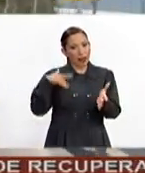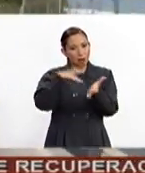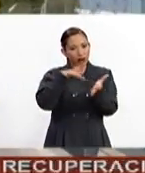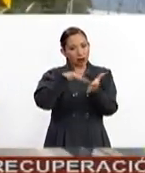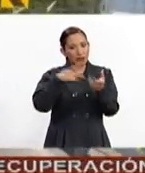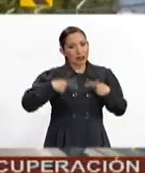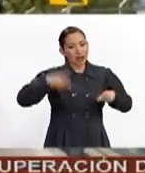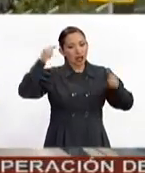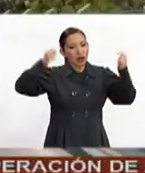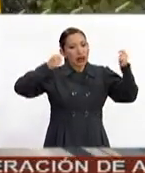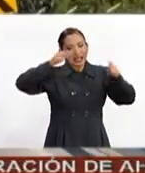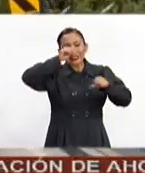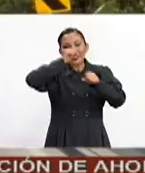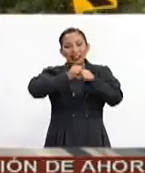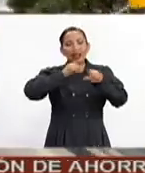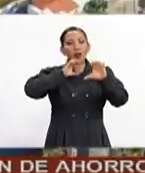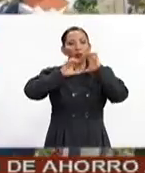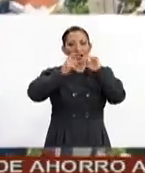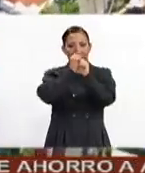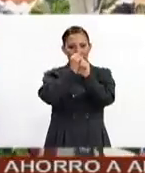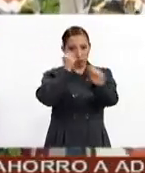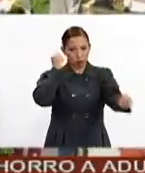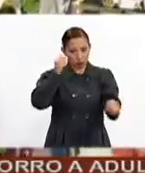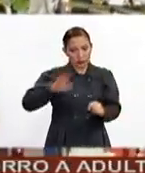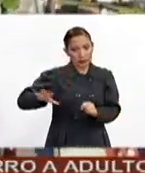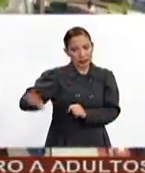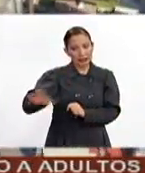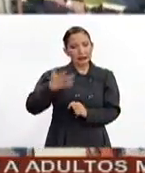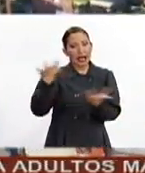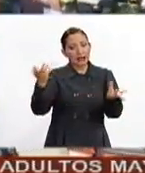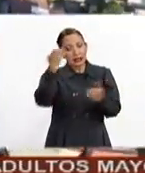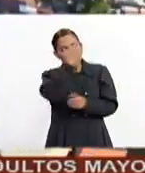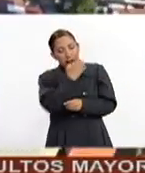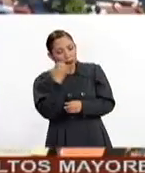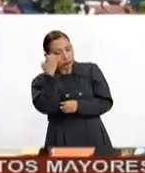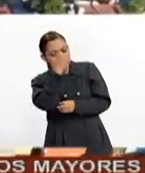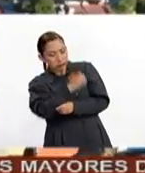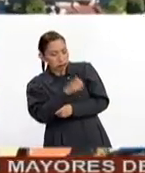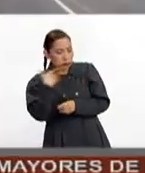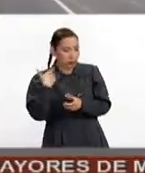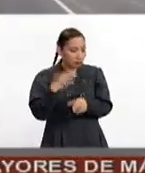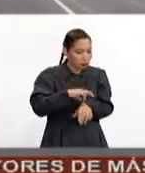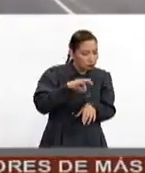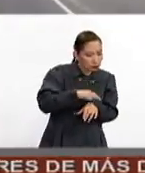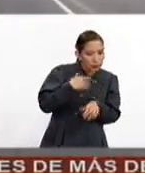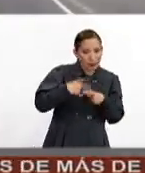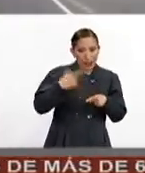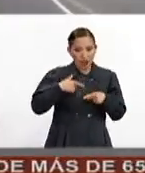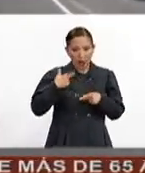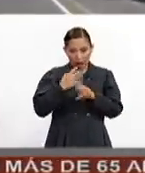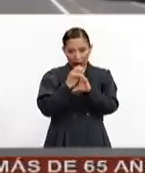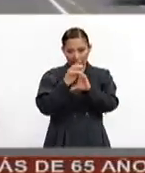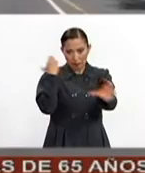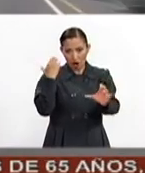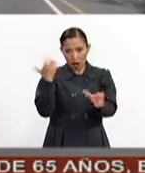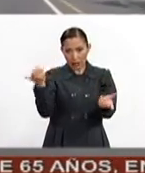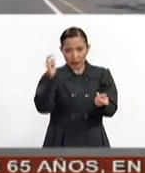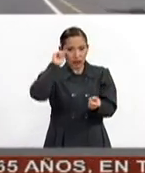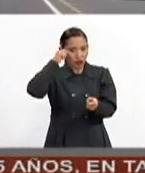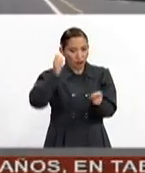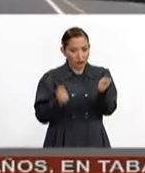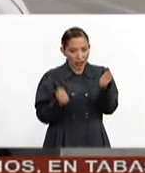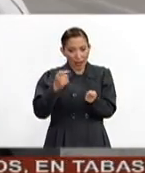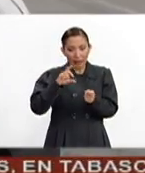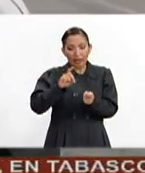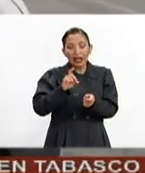apoyo a los turistas. La Secretaría de Comunicaciones y Transportes realiza evaluaciones médicas a los transportistas en 30 puntos carreteros